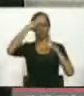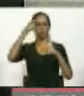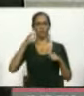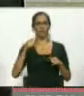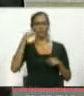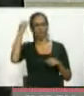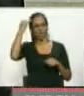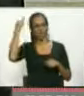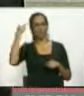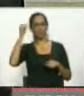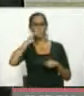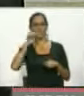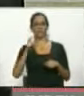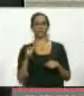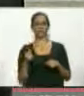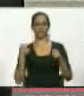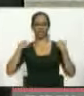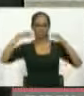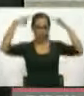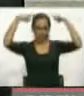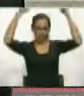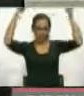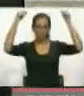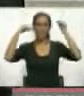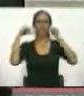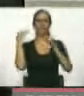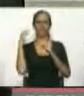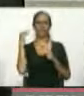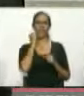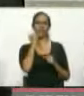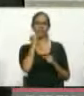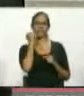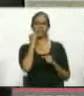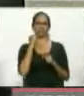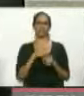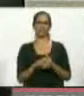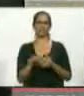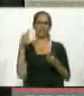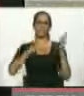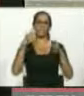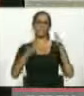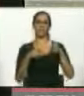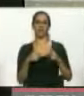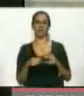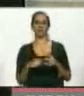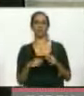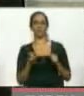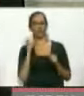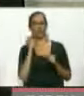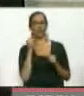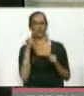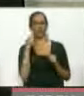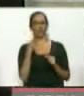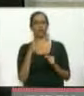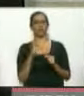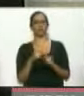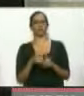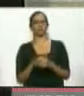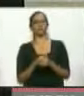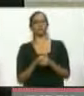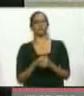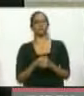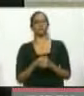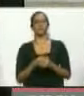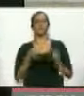gente en esa época vestido de va panel del caracas o cuando te estaban cayendo era tiro pero un poco para que esto que ustedes se den cuenta que que